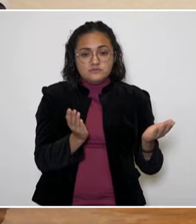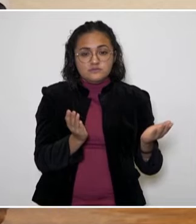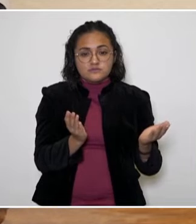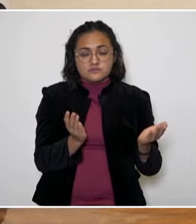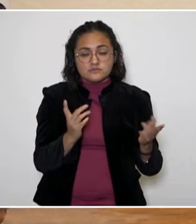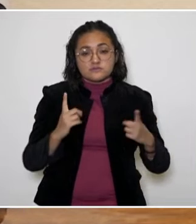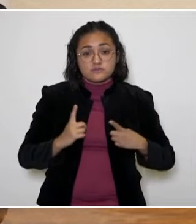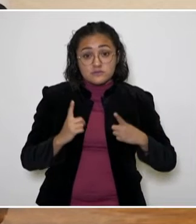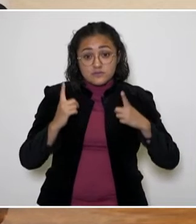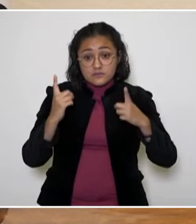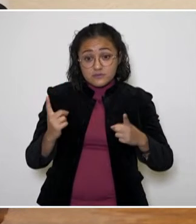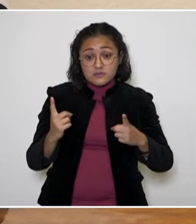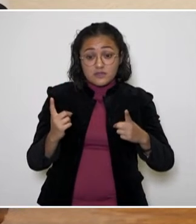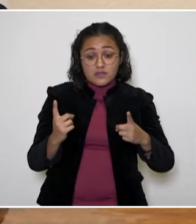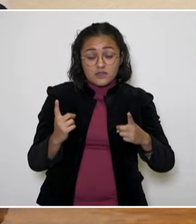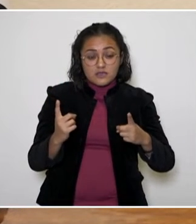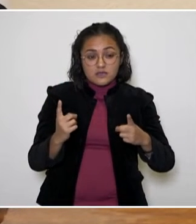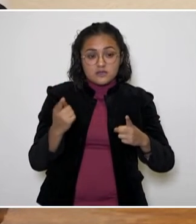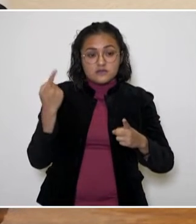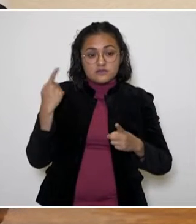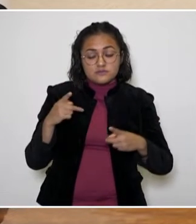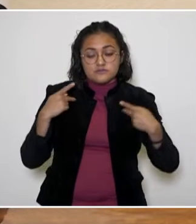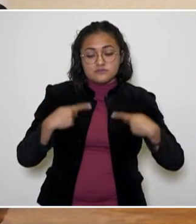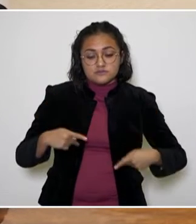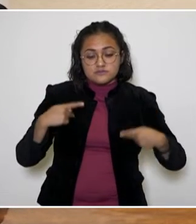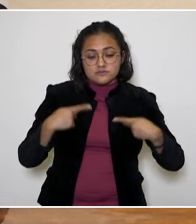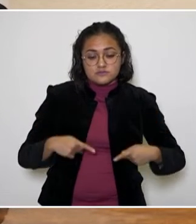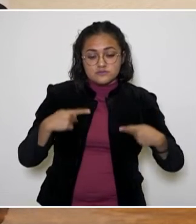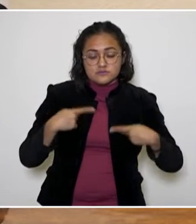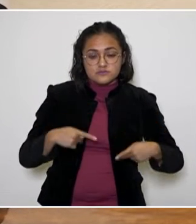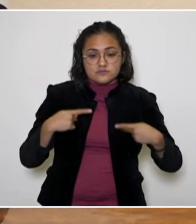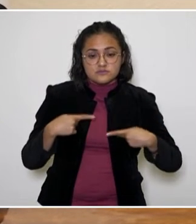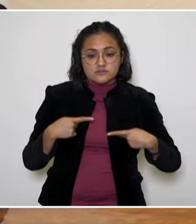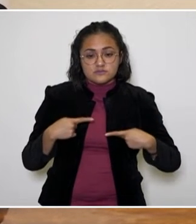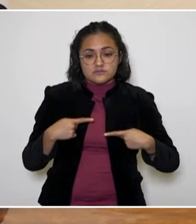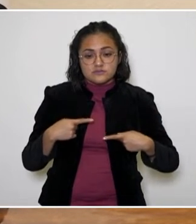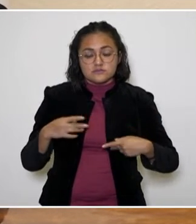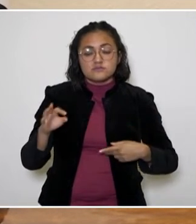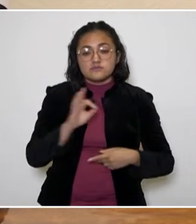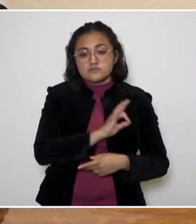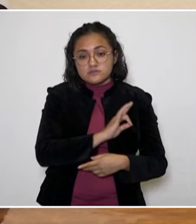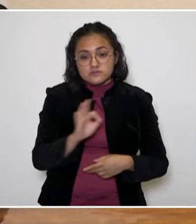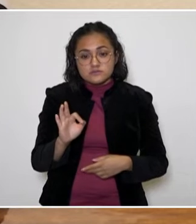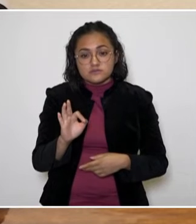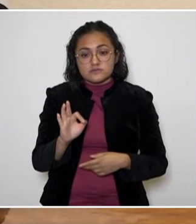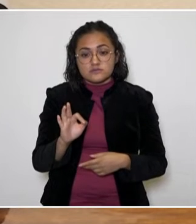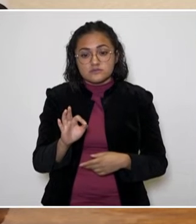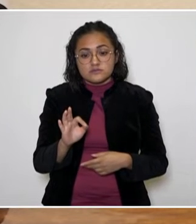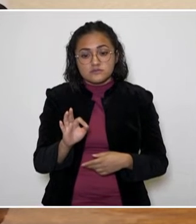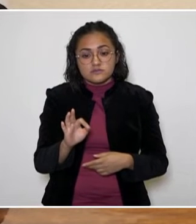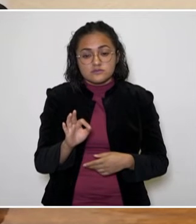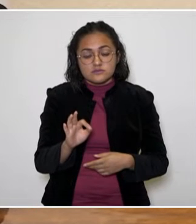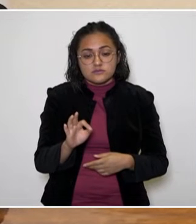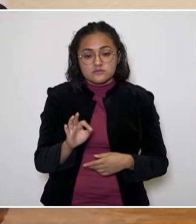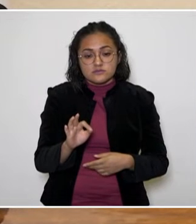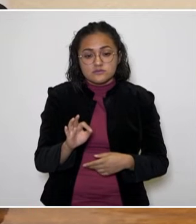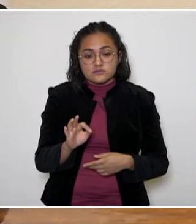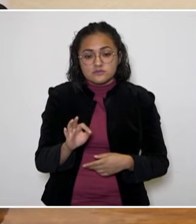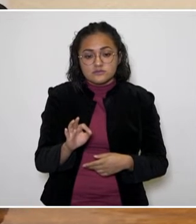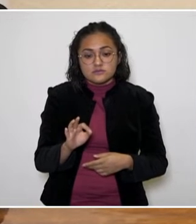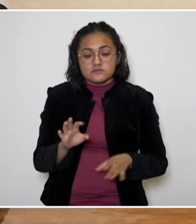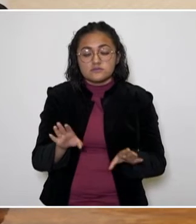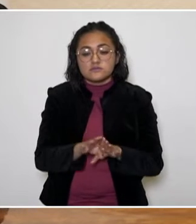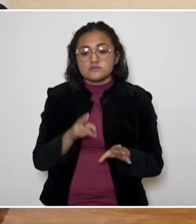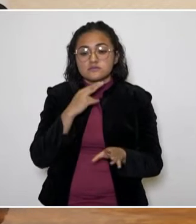le otorga a una persona esa posibilidad de ejercer esa